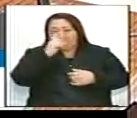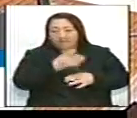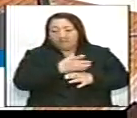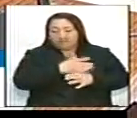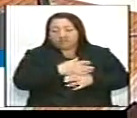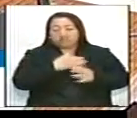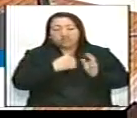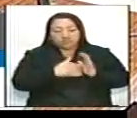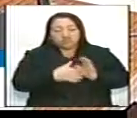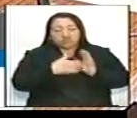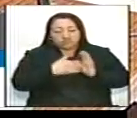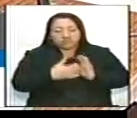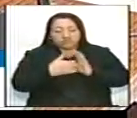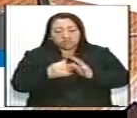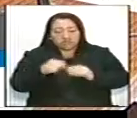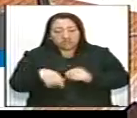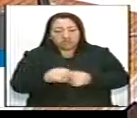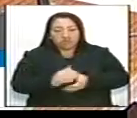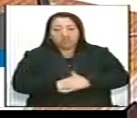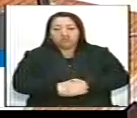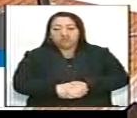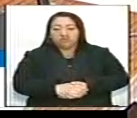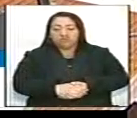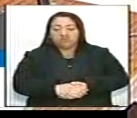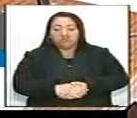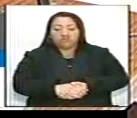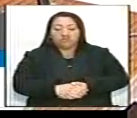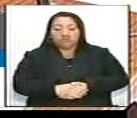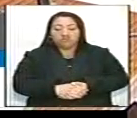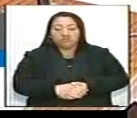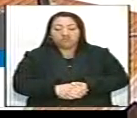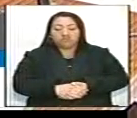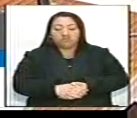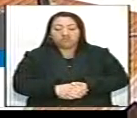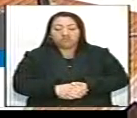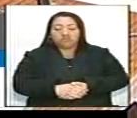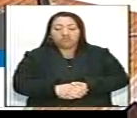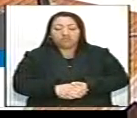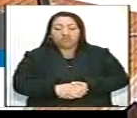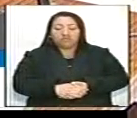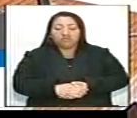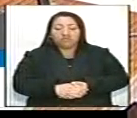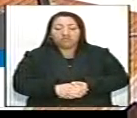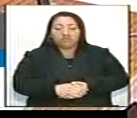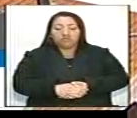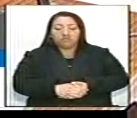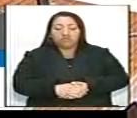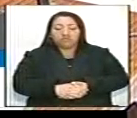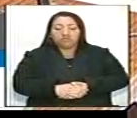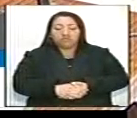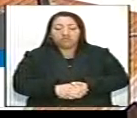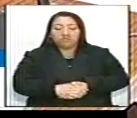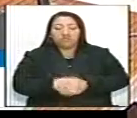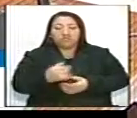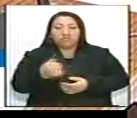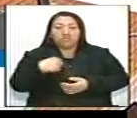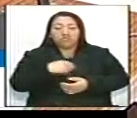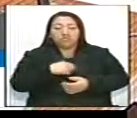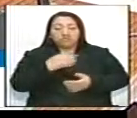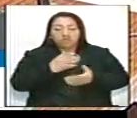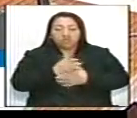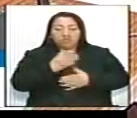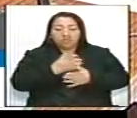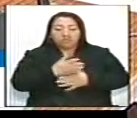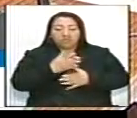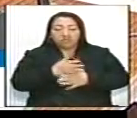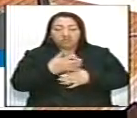se vienen presentando al ejecutar esta meta. En coordinación con PCM, Ministerio de Salud, MEF, estamos constantemente tratando